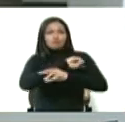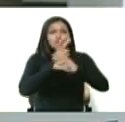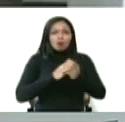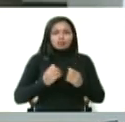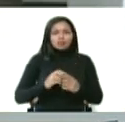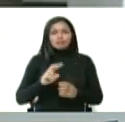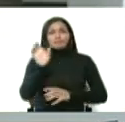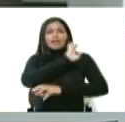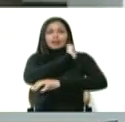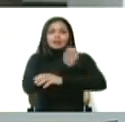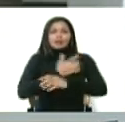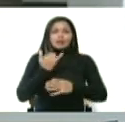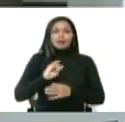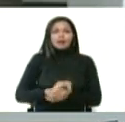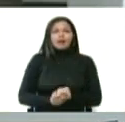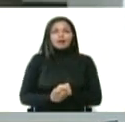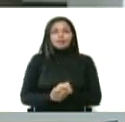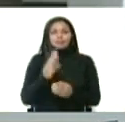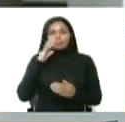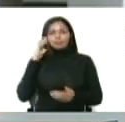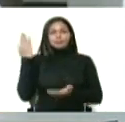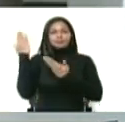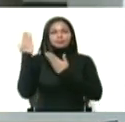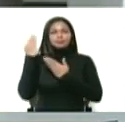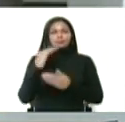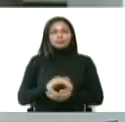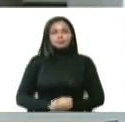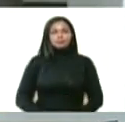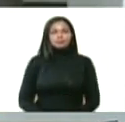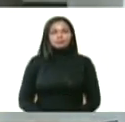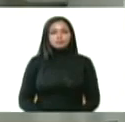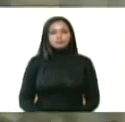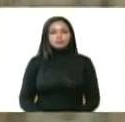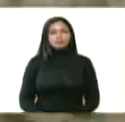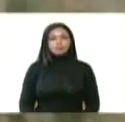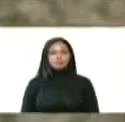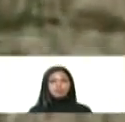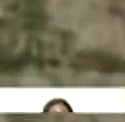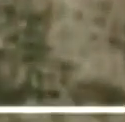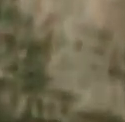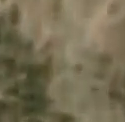su energía milenaria. Adelante, vamos a ver el video.